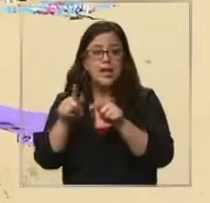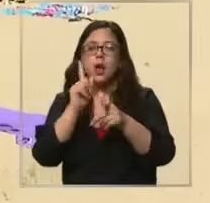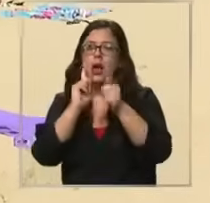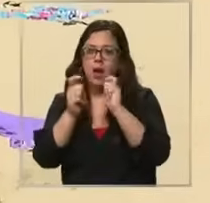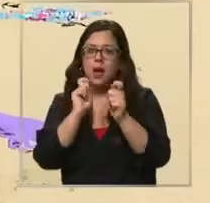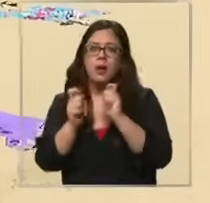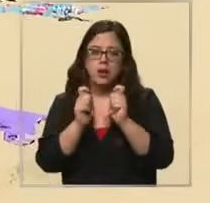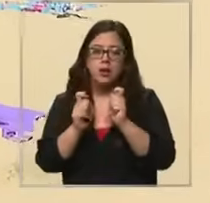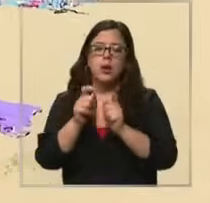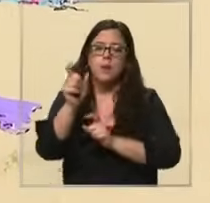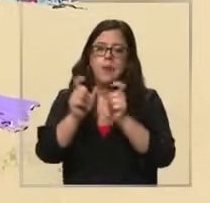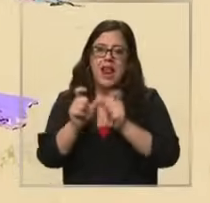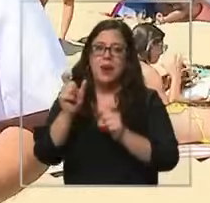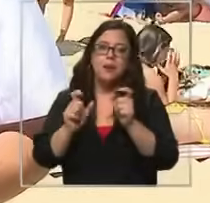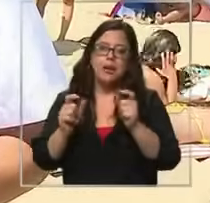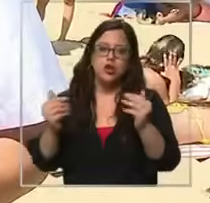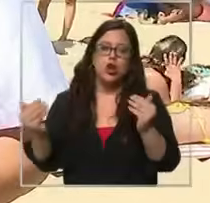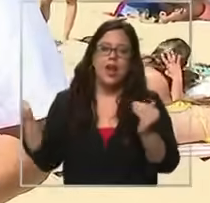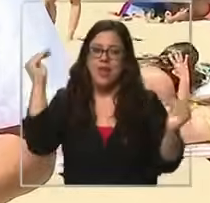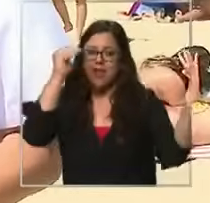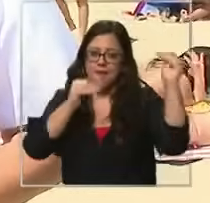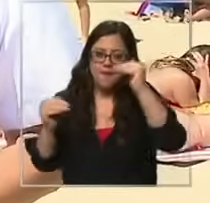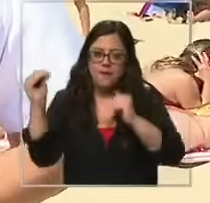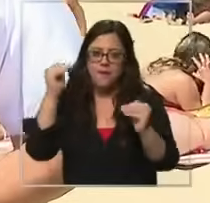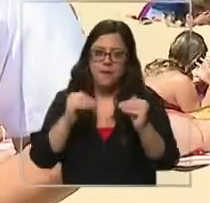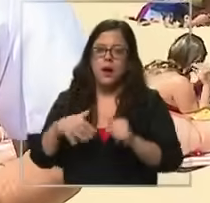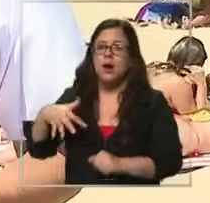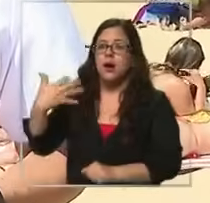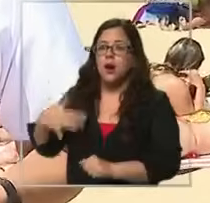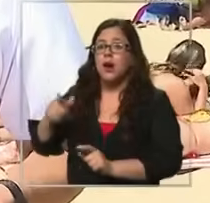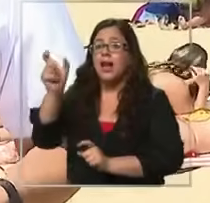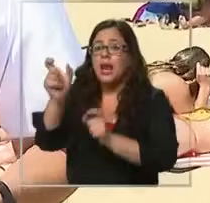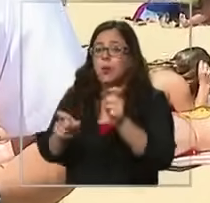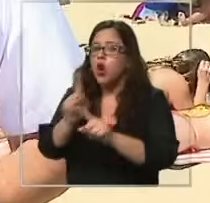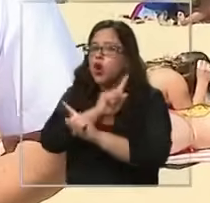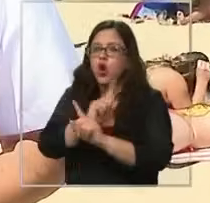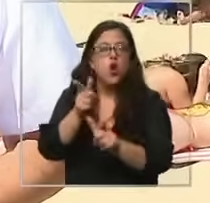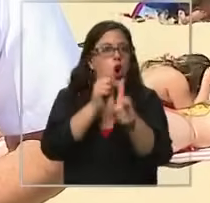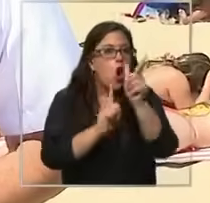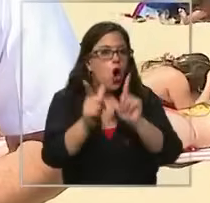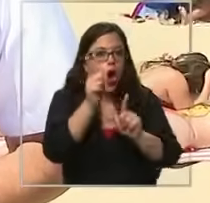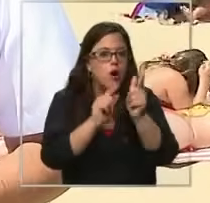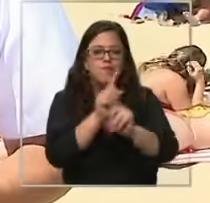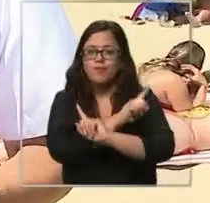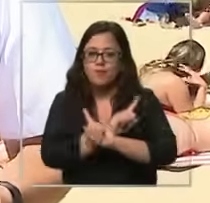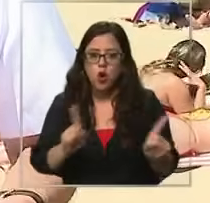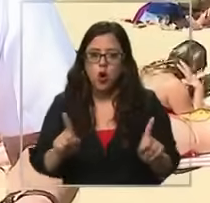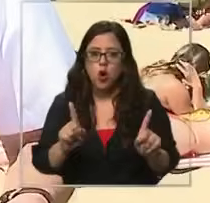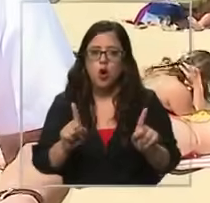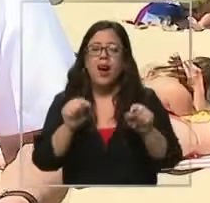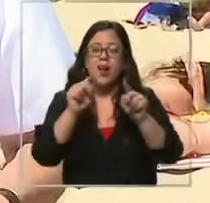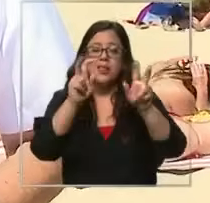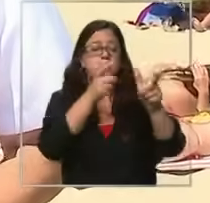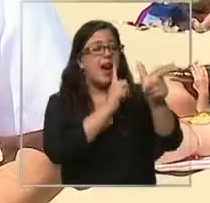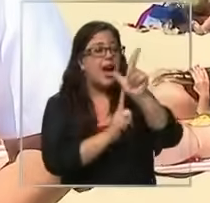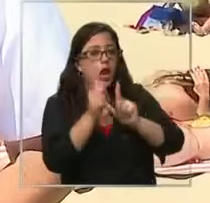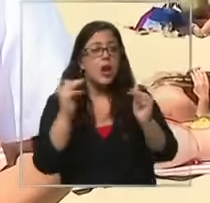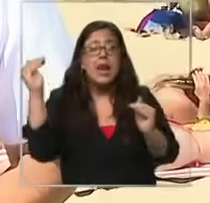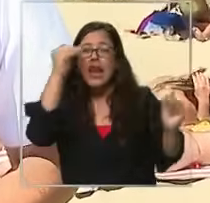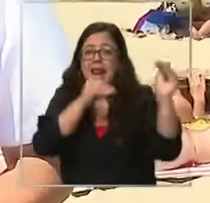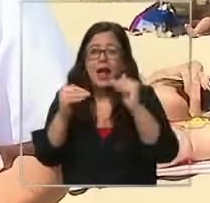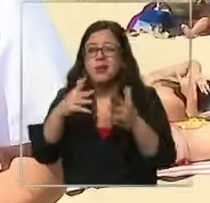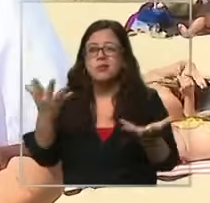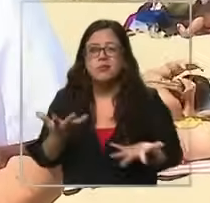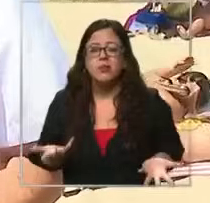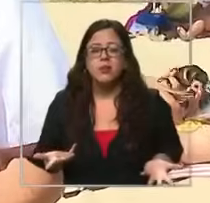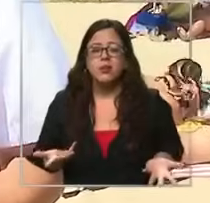peligro para los bañistas. Es importante que la gente no consuma alcohol, porque el hecho de ingerir alcohol en la playa